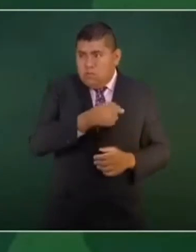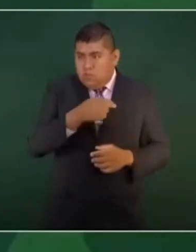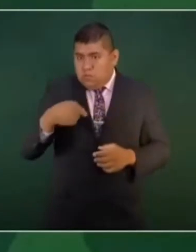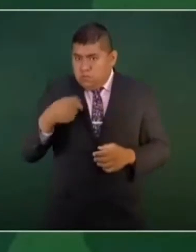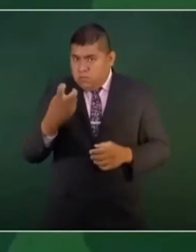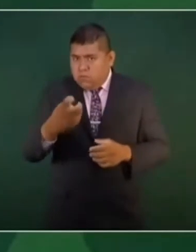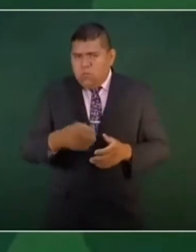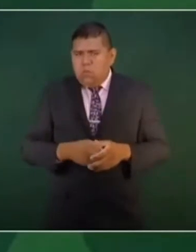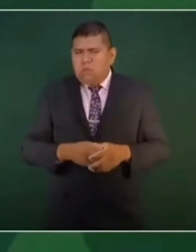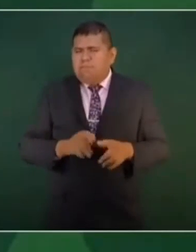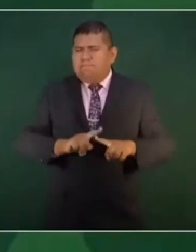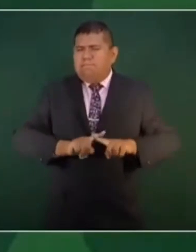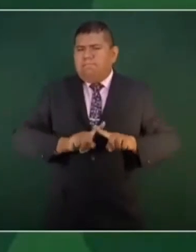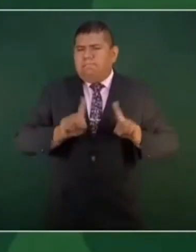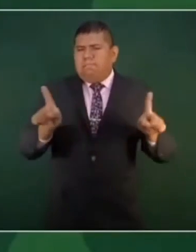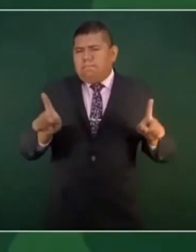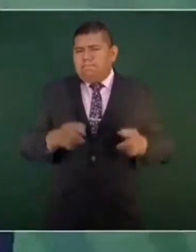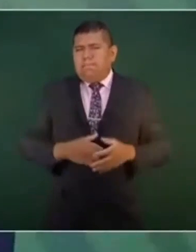somos distintos